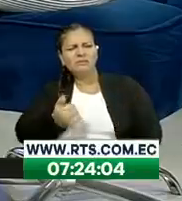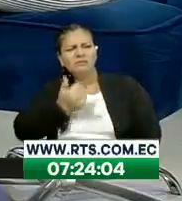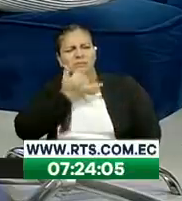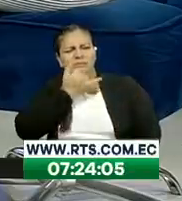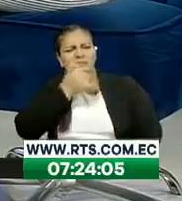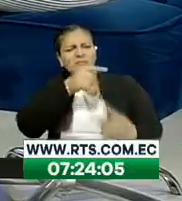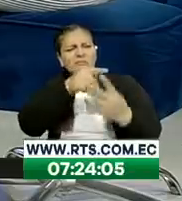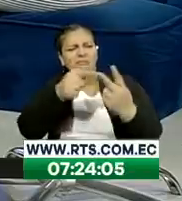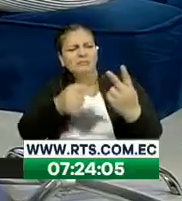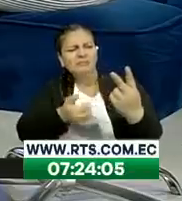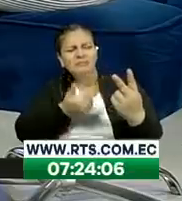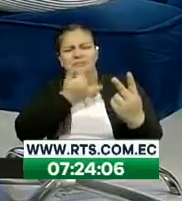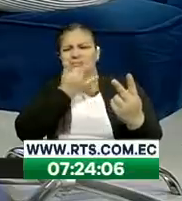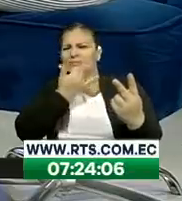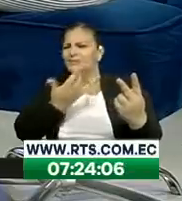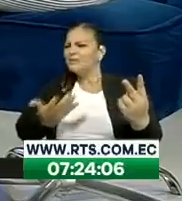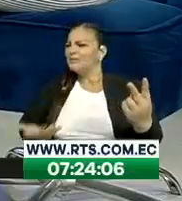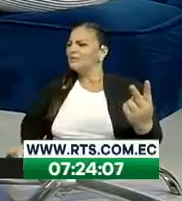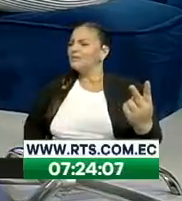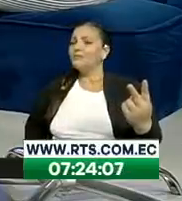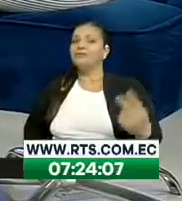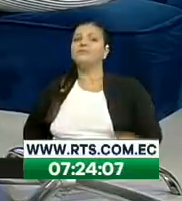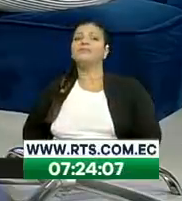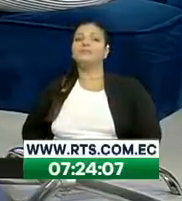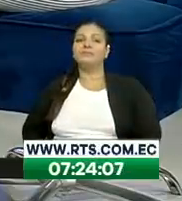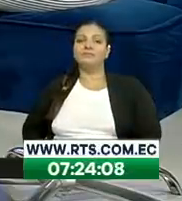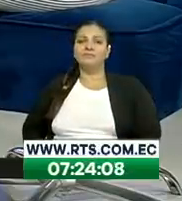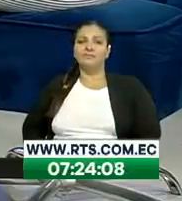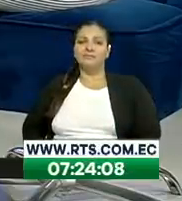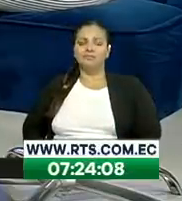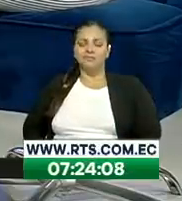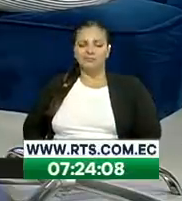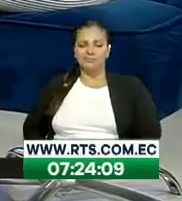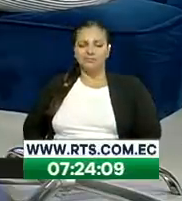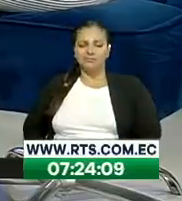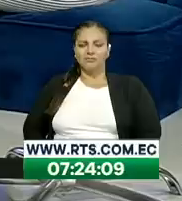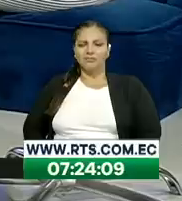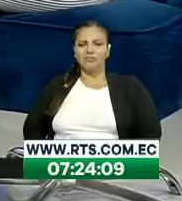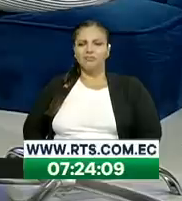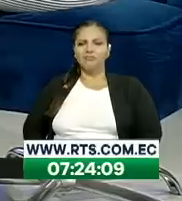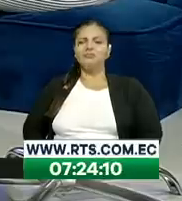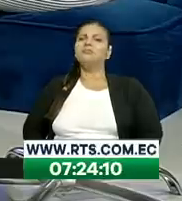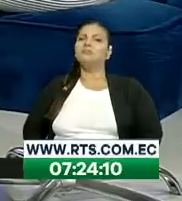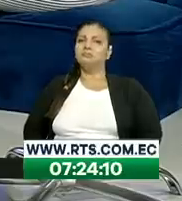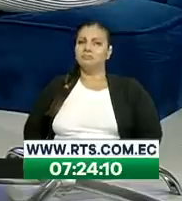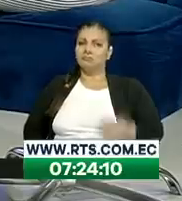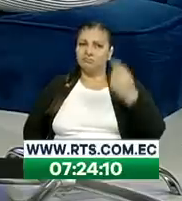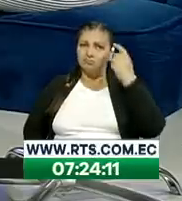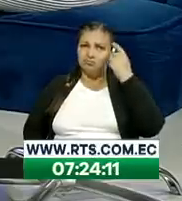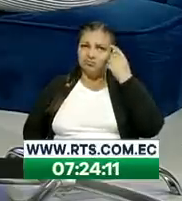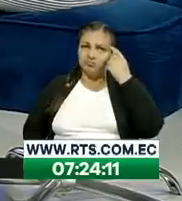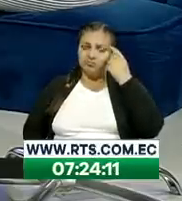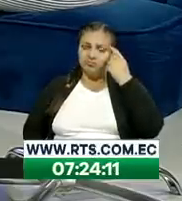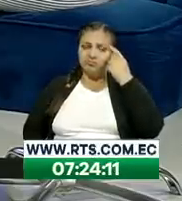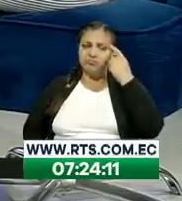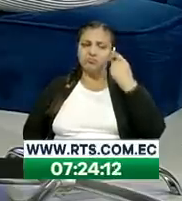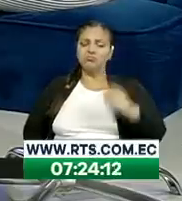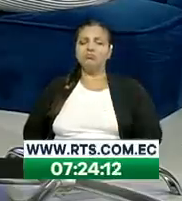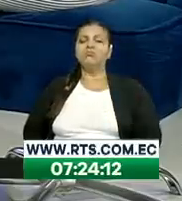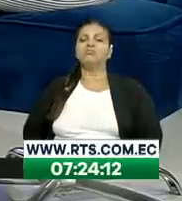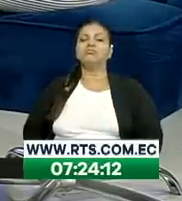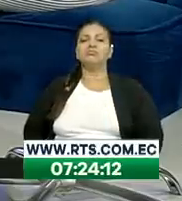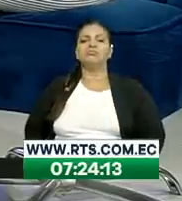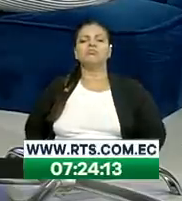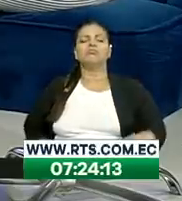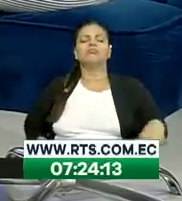múltiples ocasiones, cuando me han preguntado cómo evitar esto, yo he dicho que fundamentalmente esto empieza en el